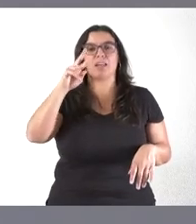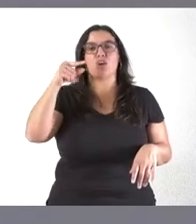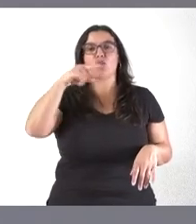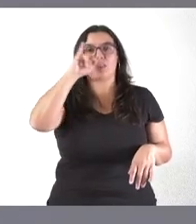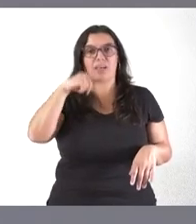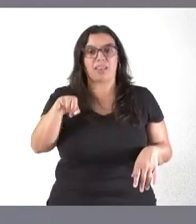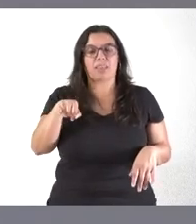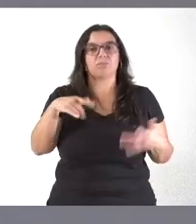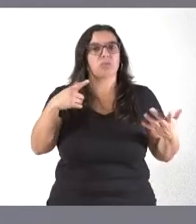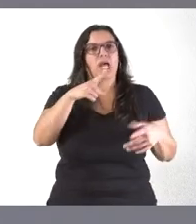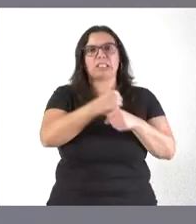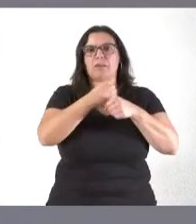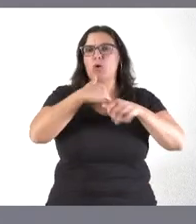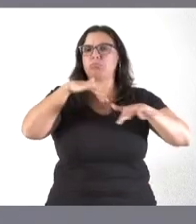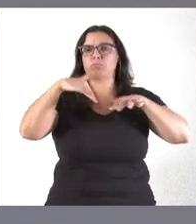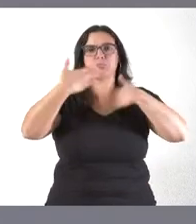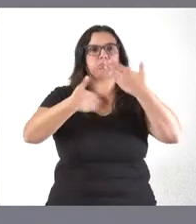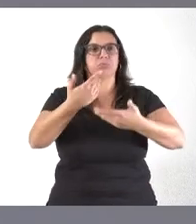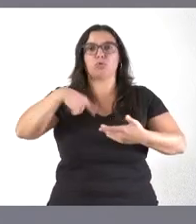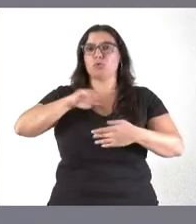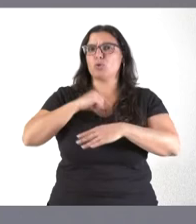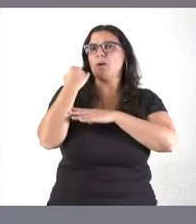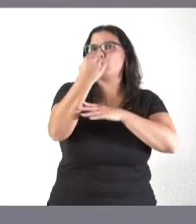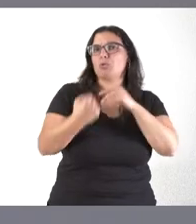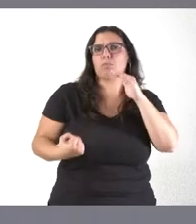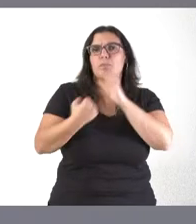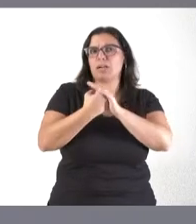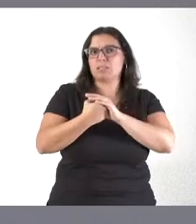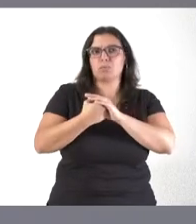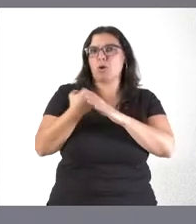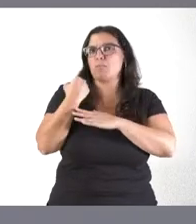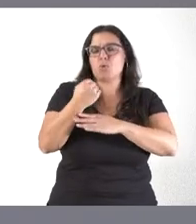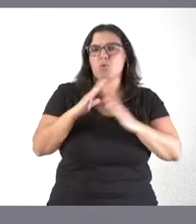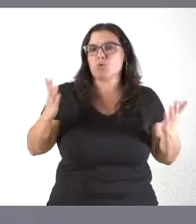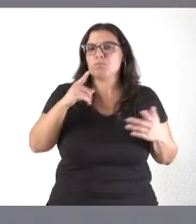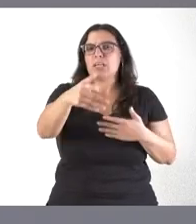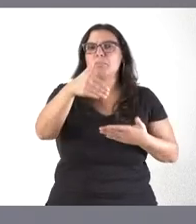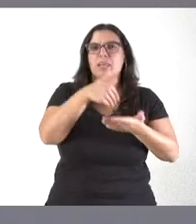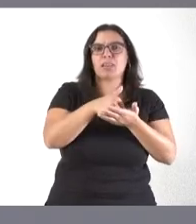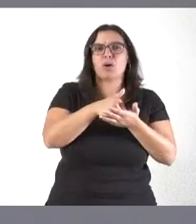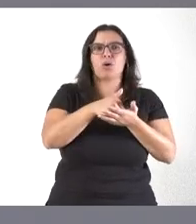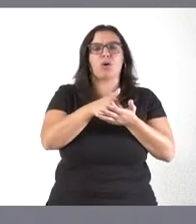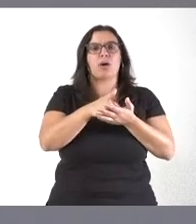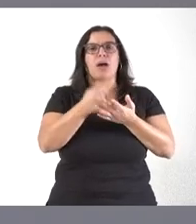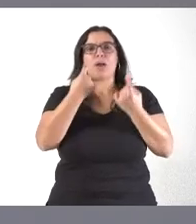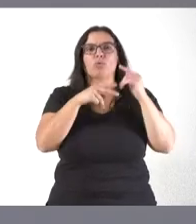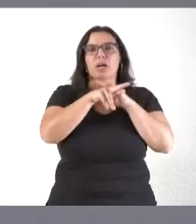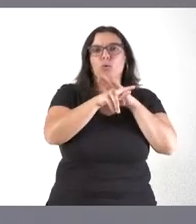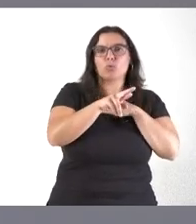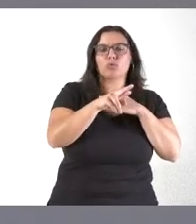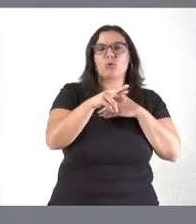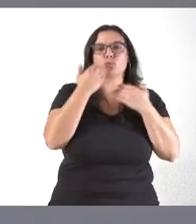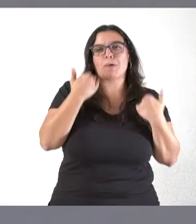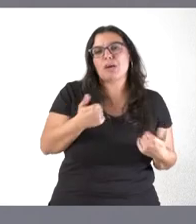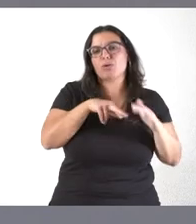ese momento desarrolló su trabajo con todo nuestro apoyo y con todo nuestro respaldo ella pidió algunos medios humanos y técnicos de apoyo